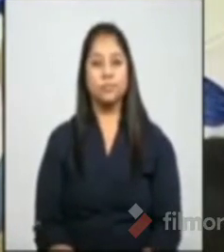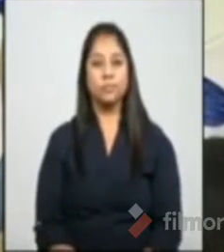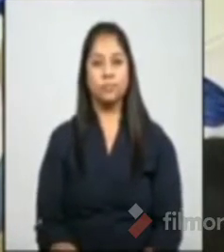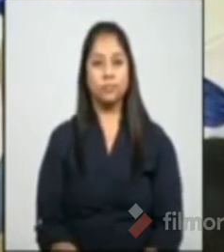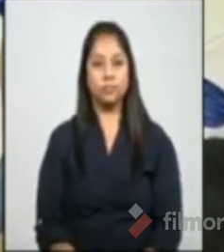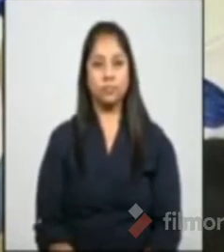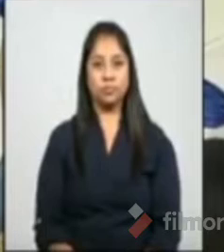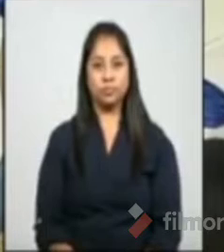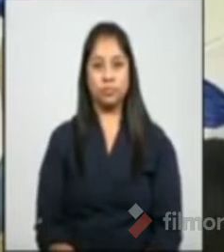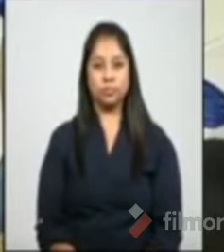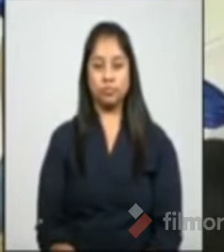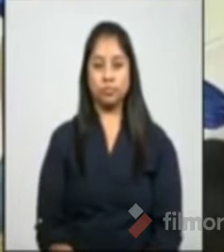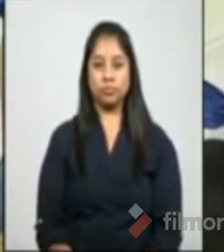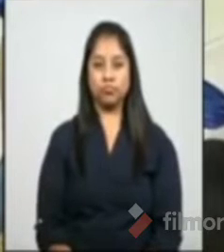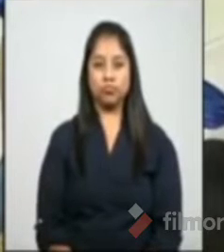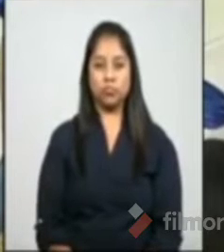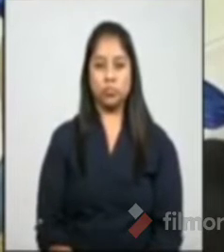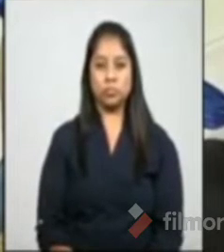Muy bien.